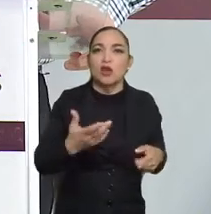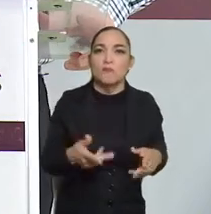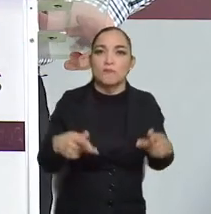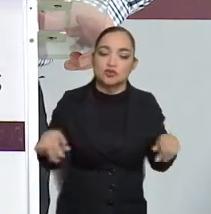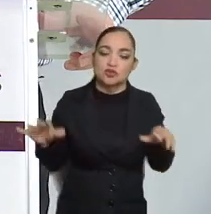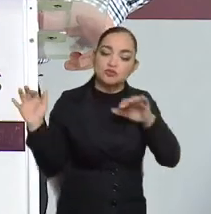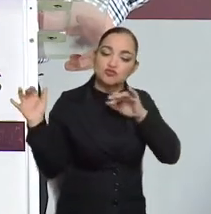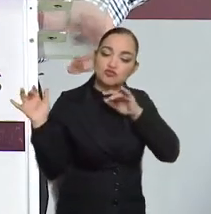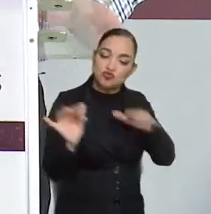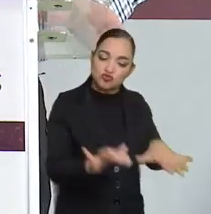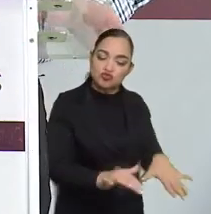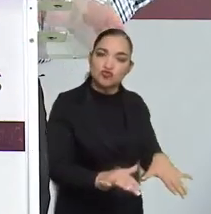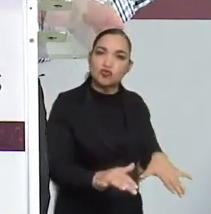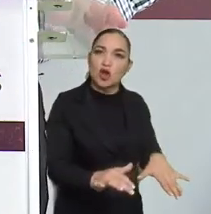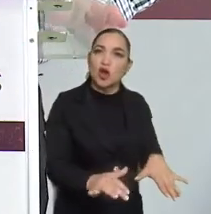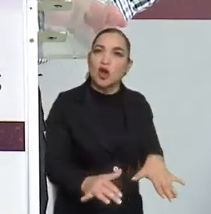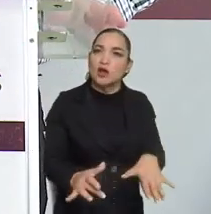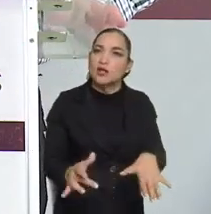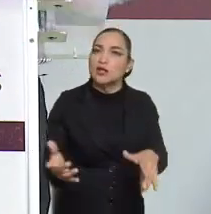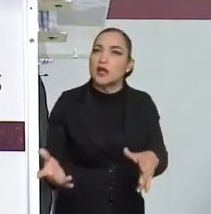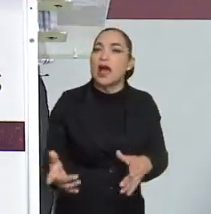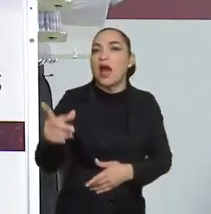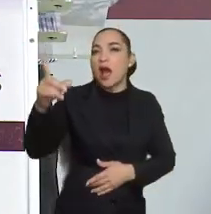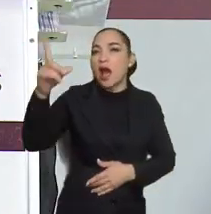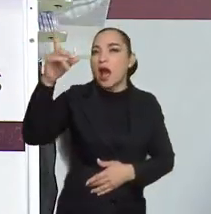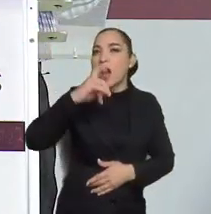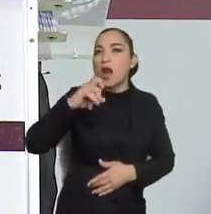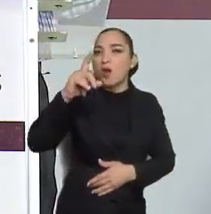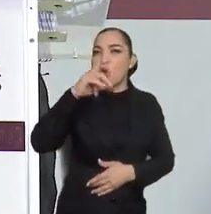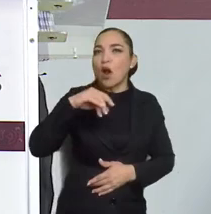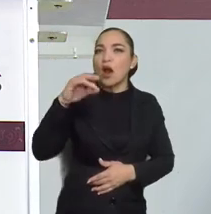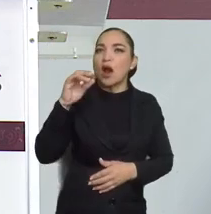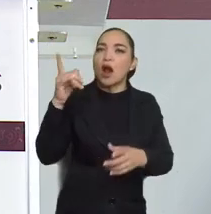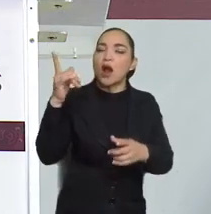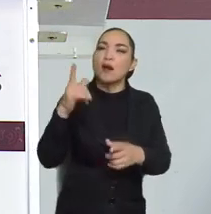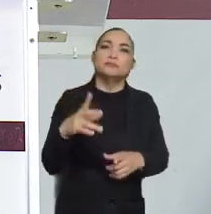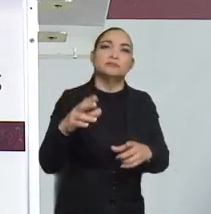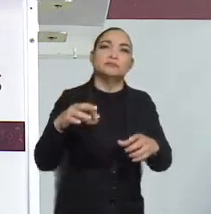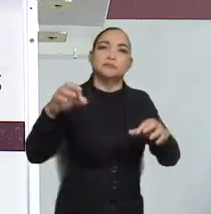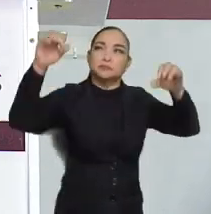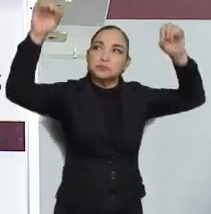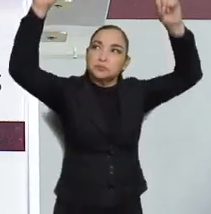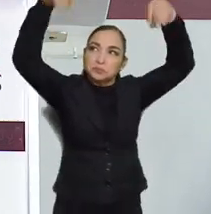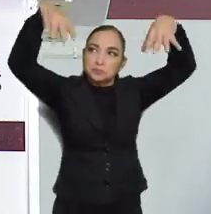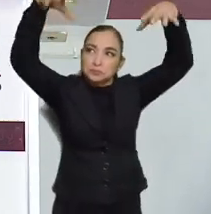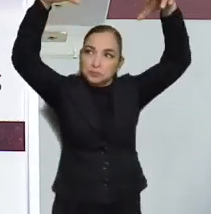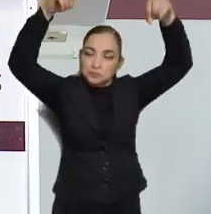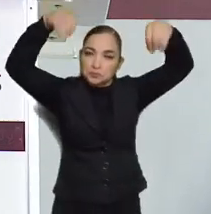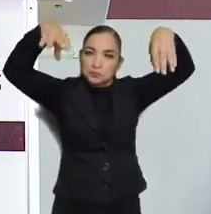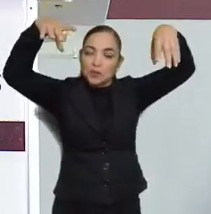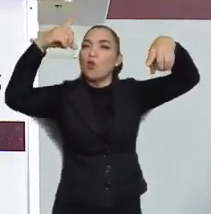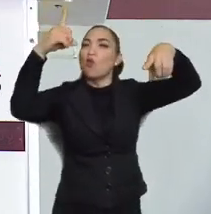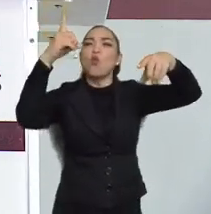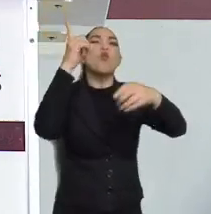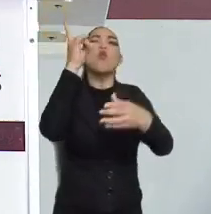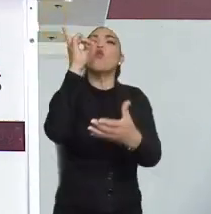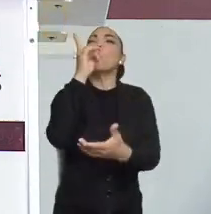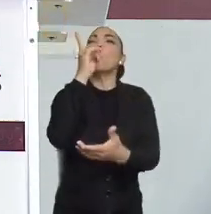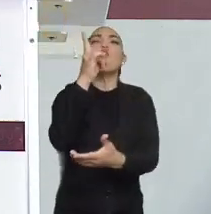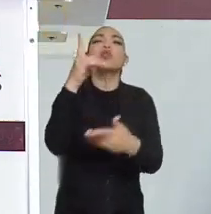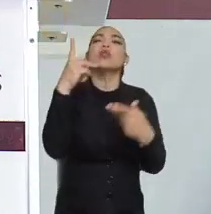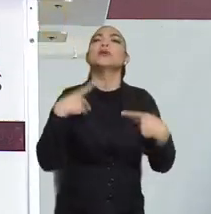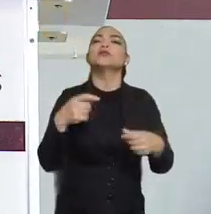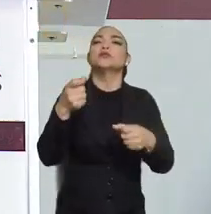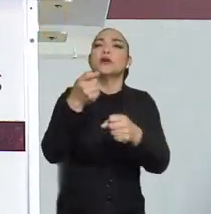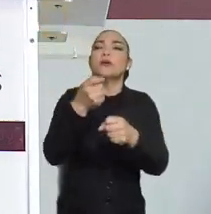se viene el agua. Y hay uno solo de todos esos que trae un paraguas, lo levanta y lo pone. Es exactamente el